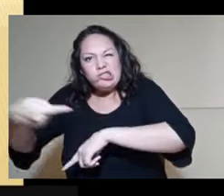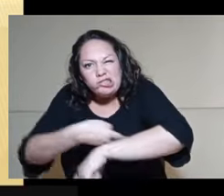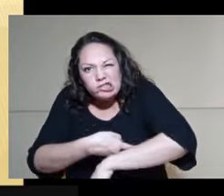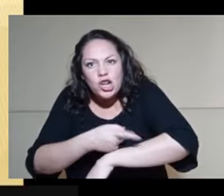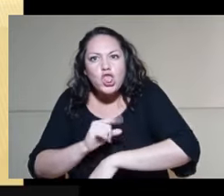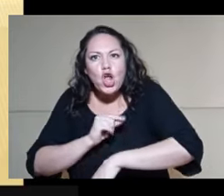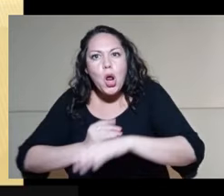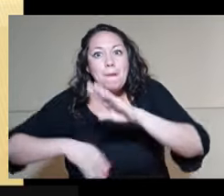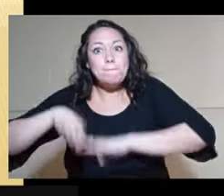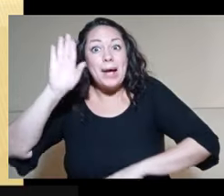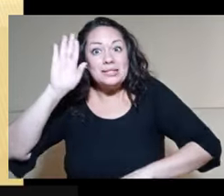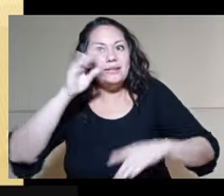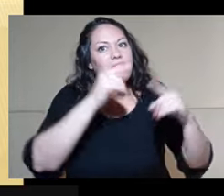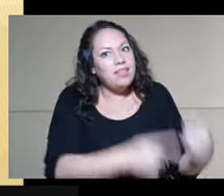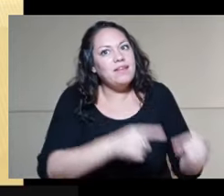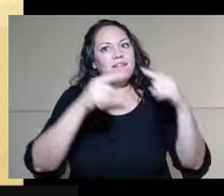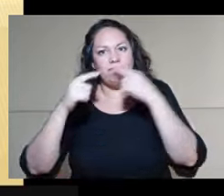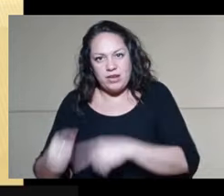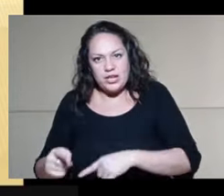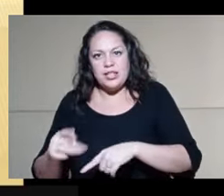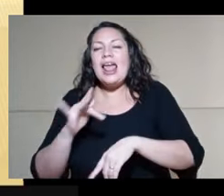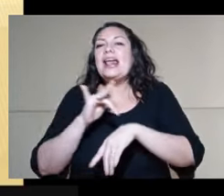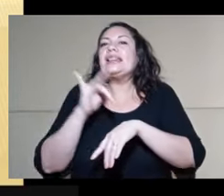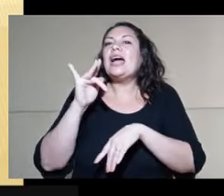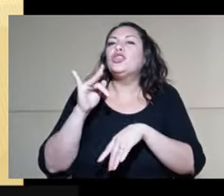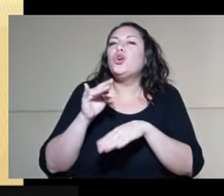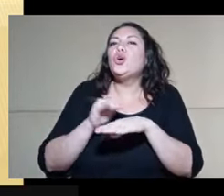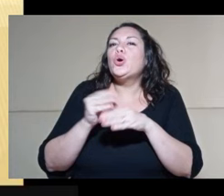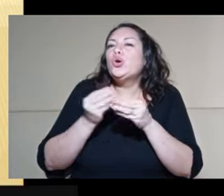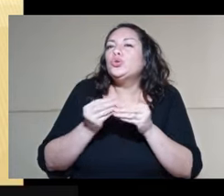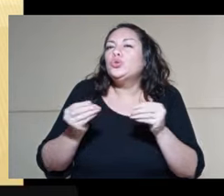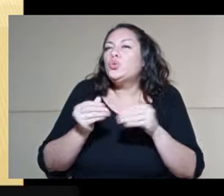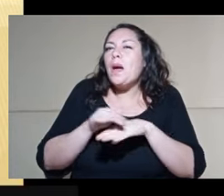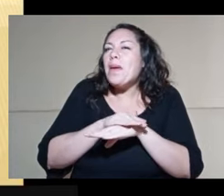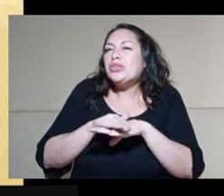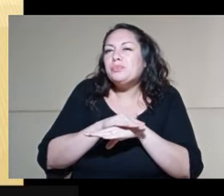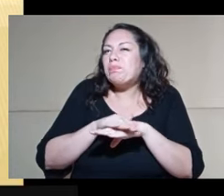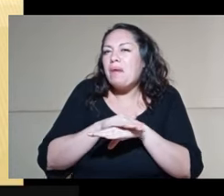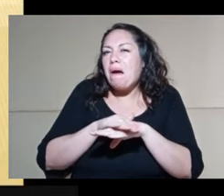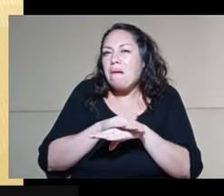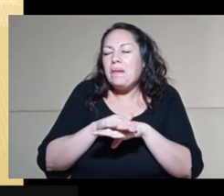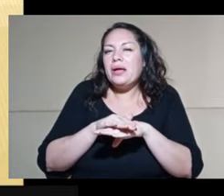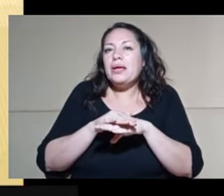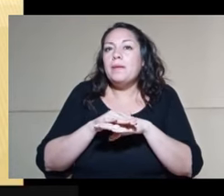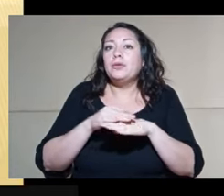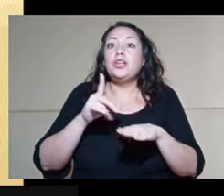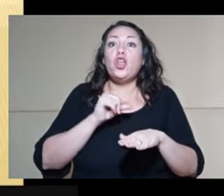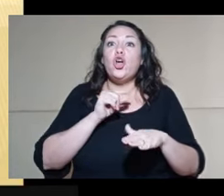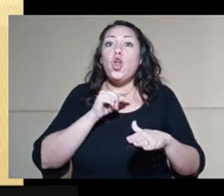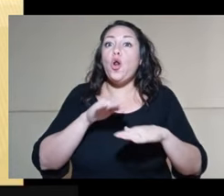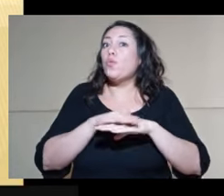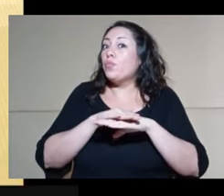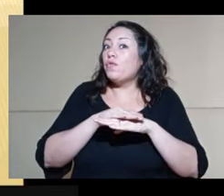que te raspa, sería como un tacto, pero generalmente el tacto es superficial. El dolor puede